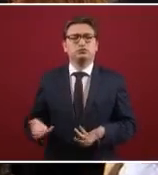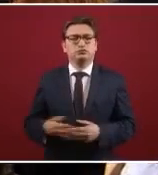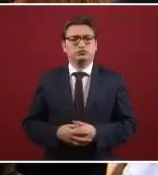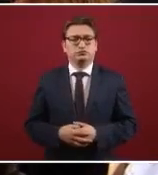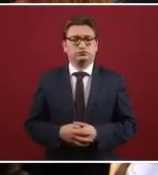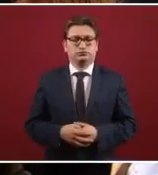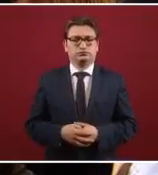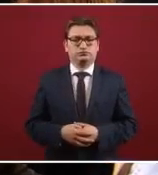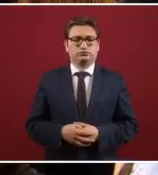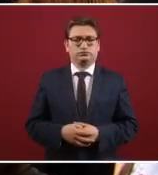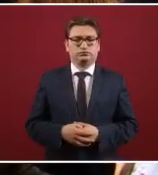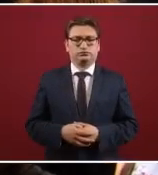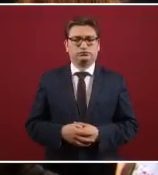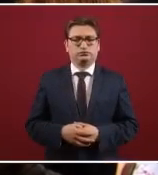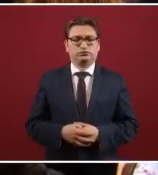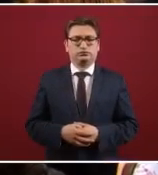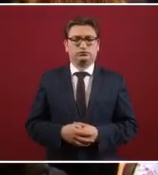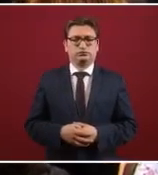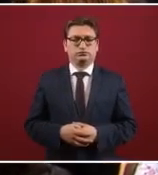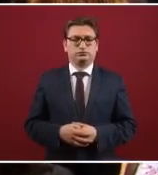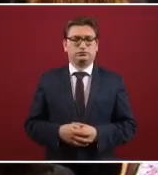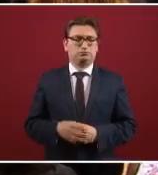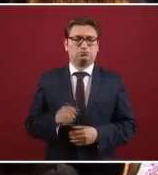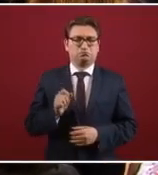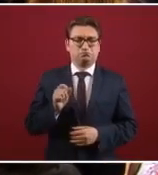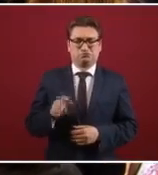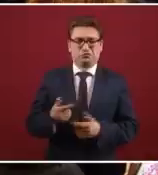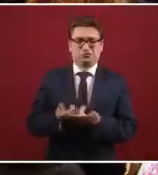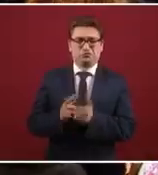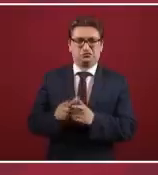pues 2